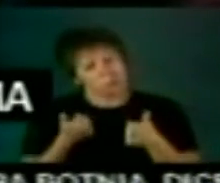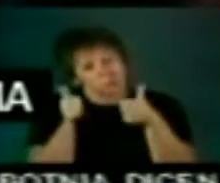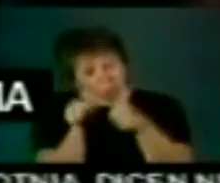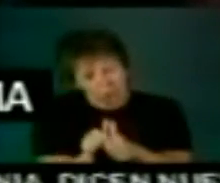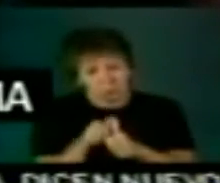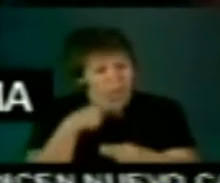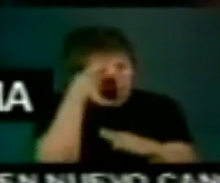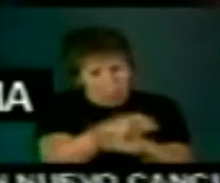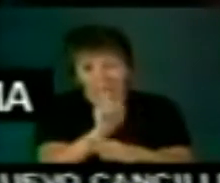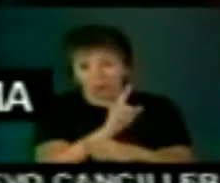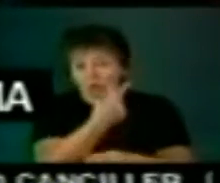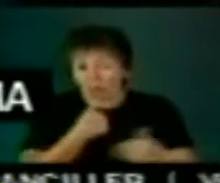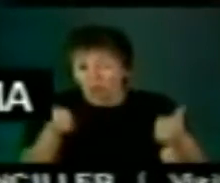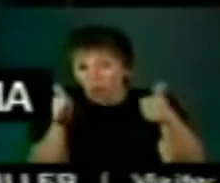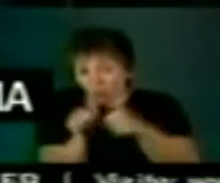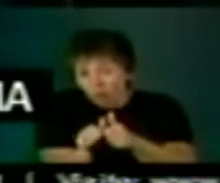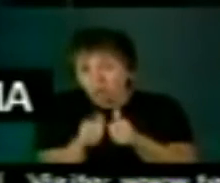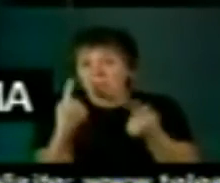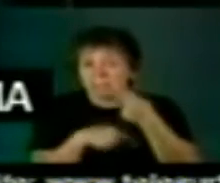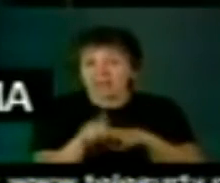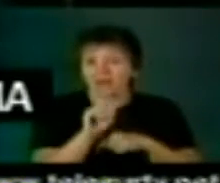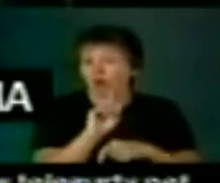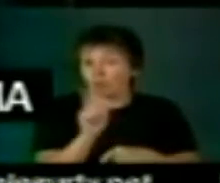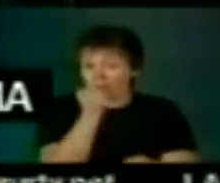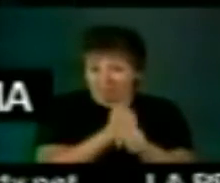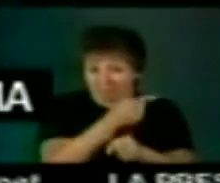Pero tampoco vale hacerse el distraído.